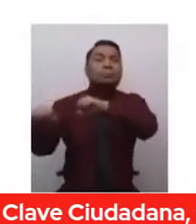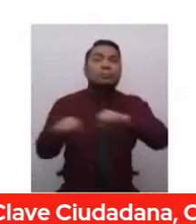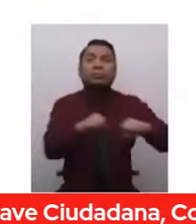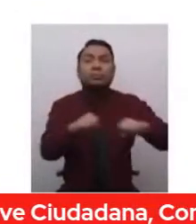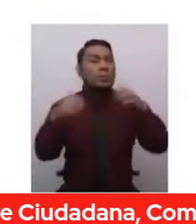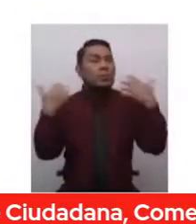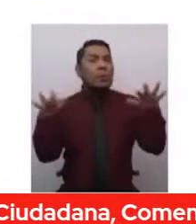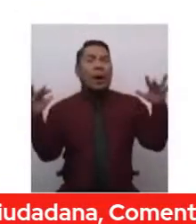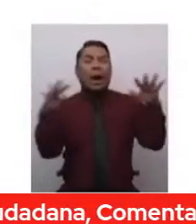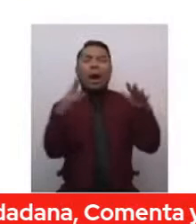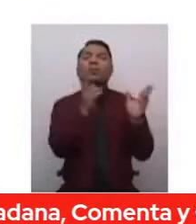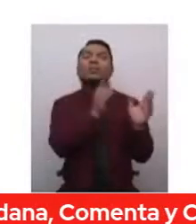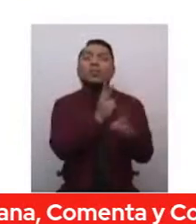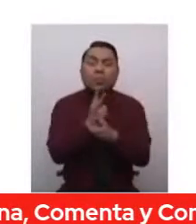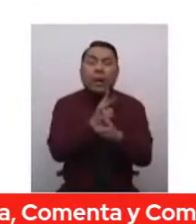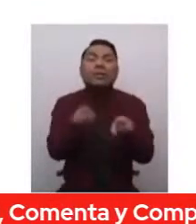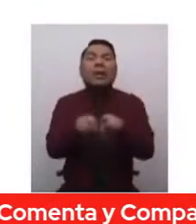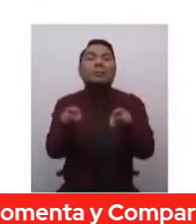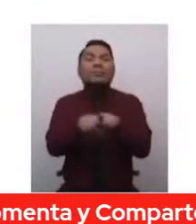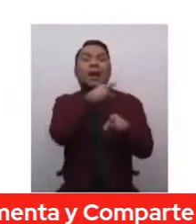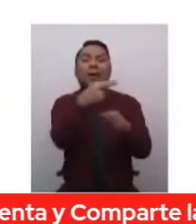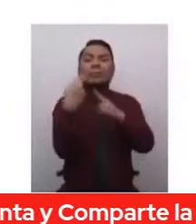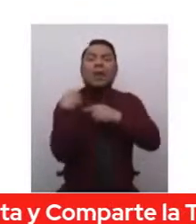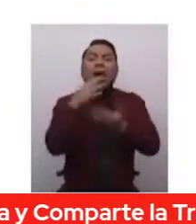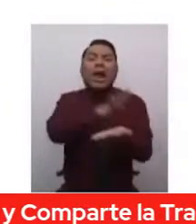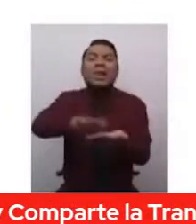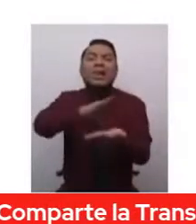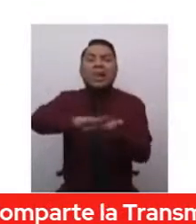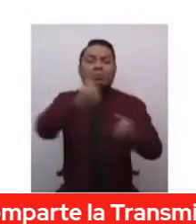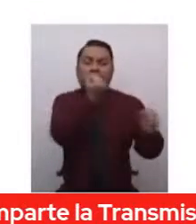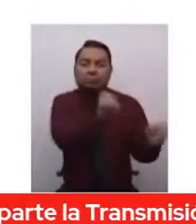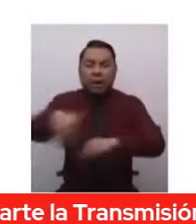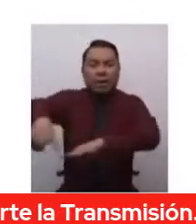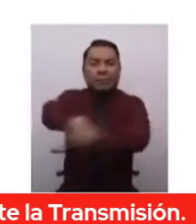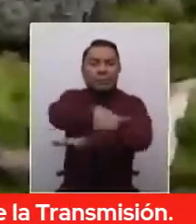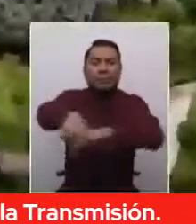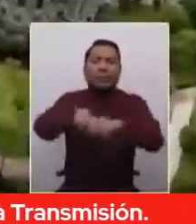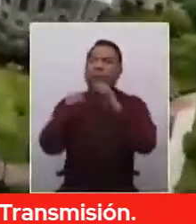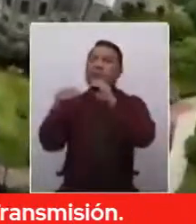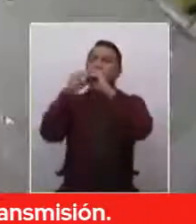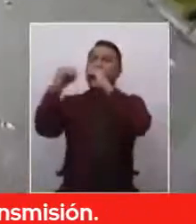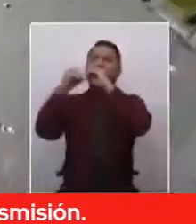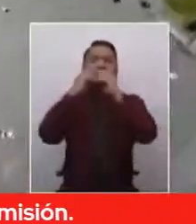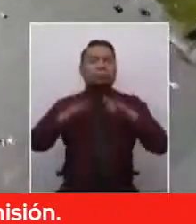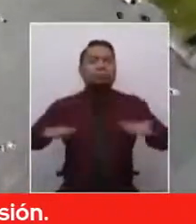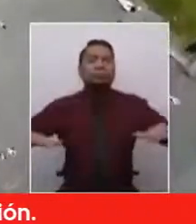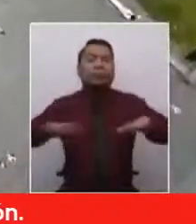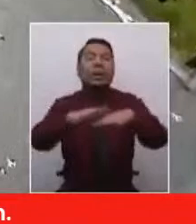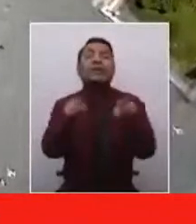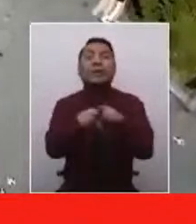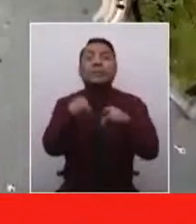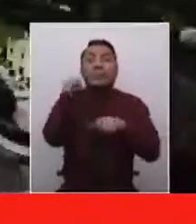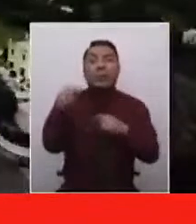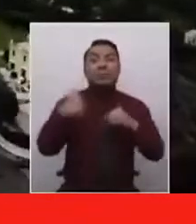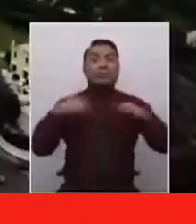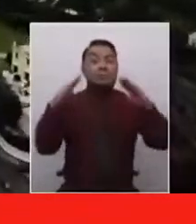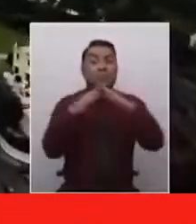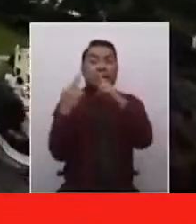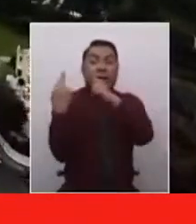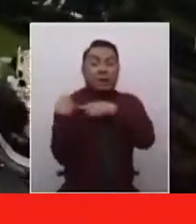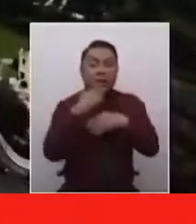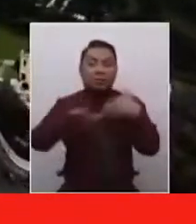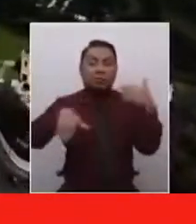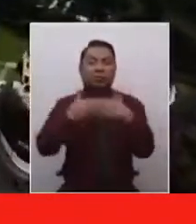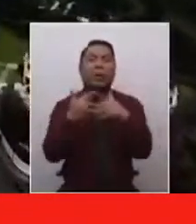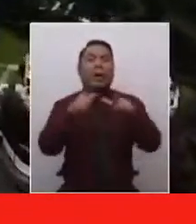naturales, de la limpieza pública y de la infraestructura vial, además de coordinar la gestión de áreas